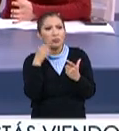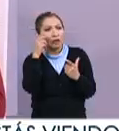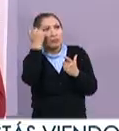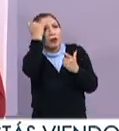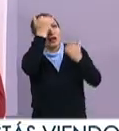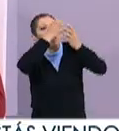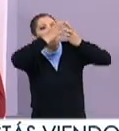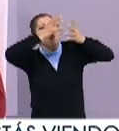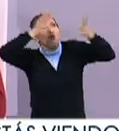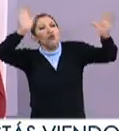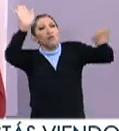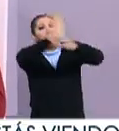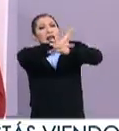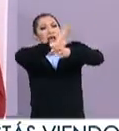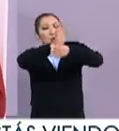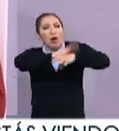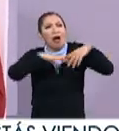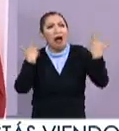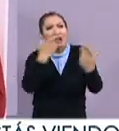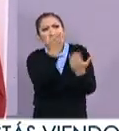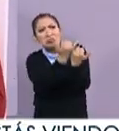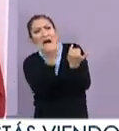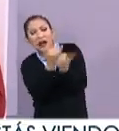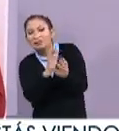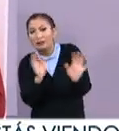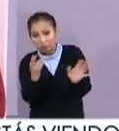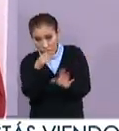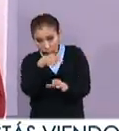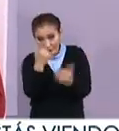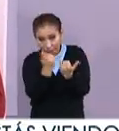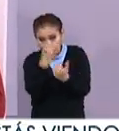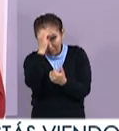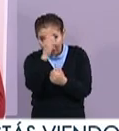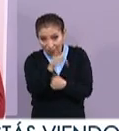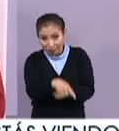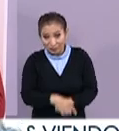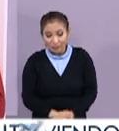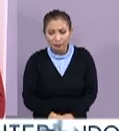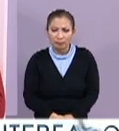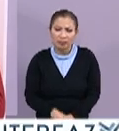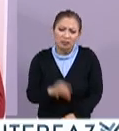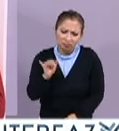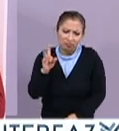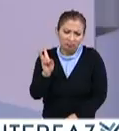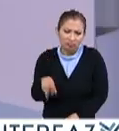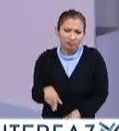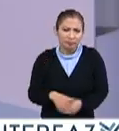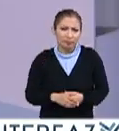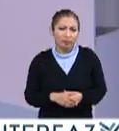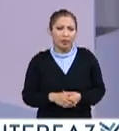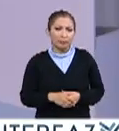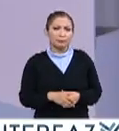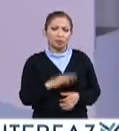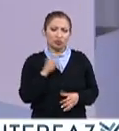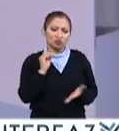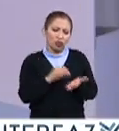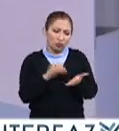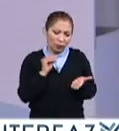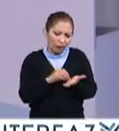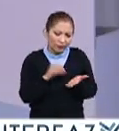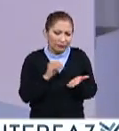nos imaginamos en las películas de ciencia ficción. ¿Compartes esta perspectiva? Sí, realmente pues